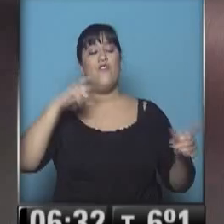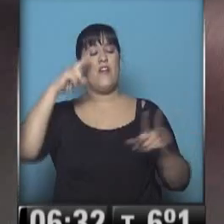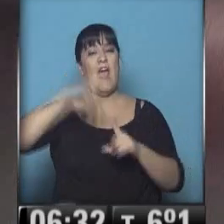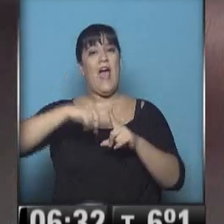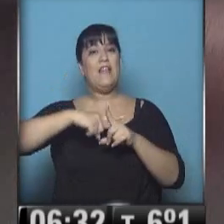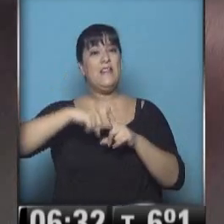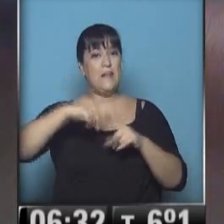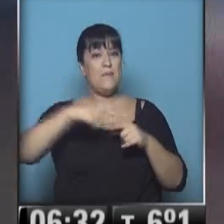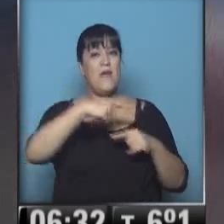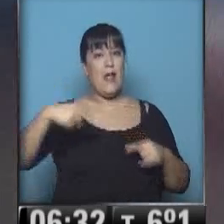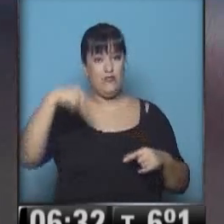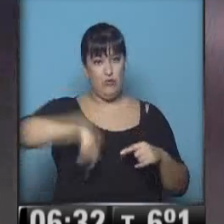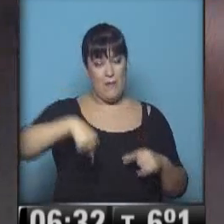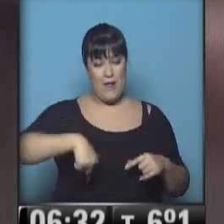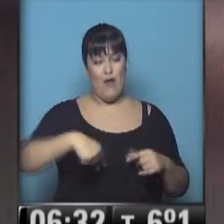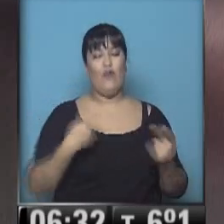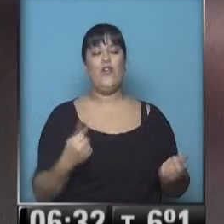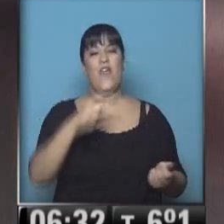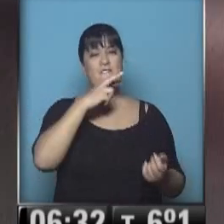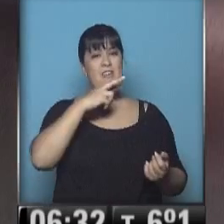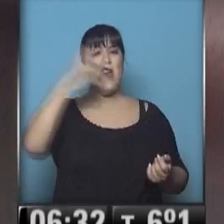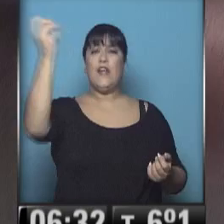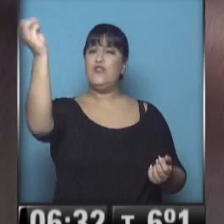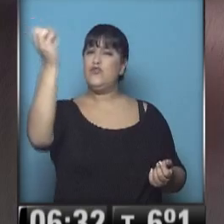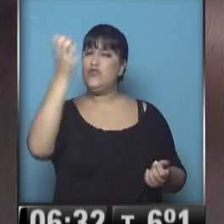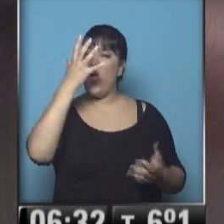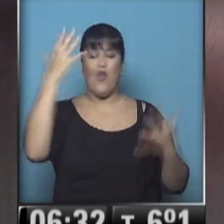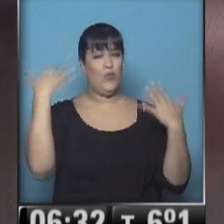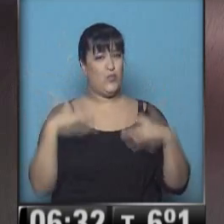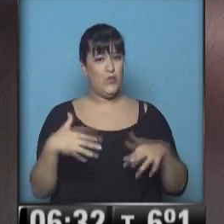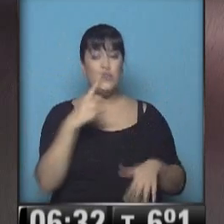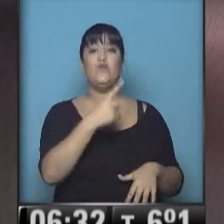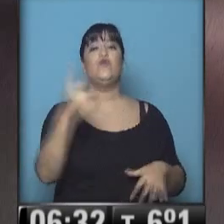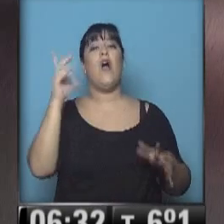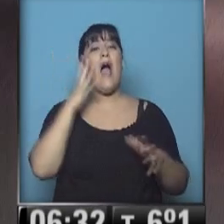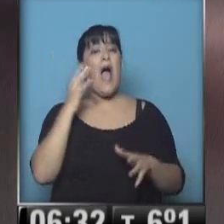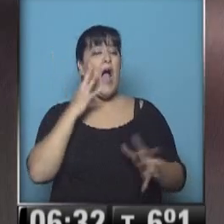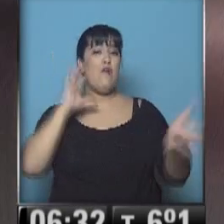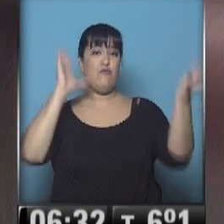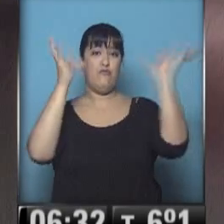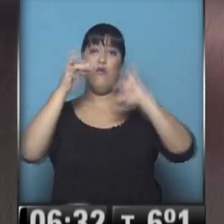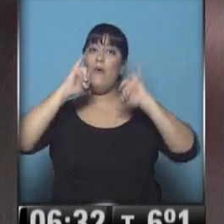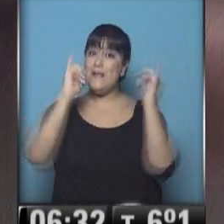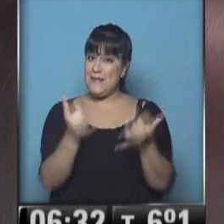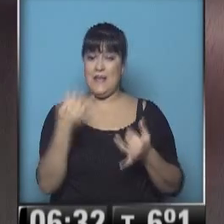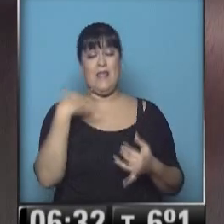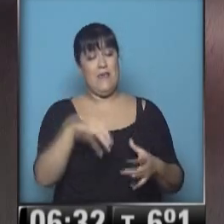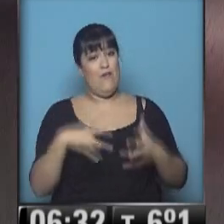este viernes, genial, que vamos a tener sol, sol y más sol. ¿Alguna nubecita? Y sí,